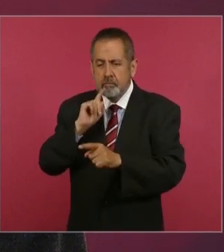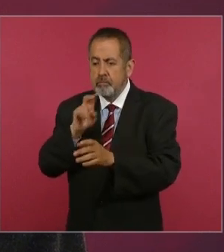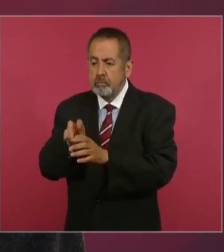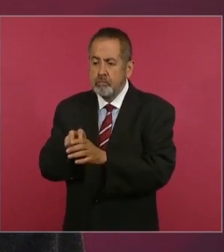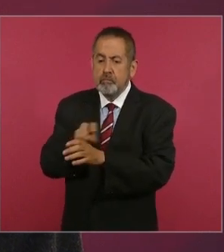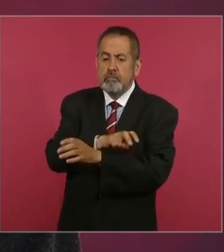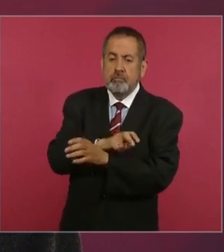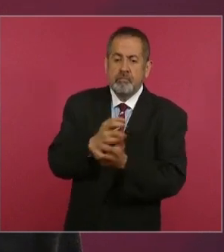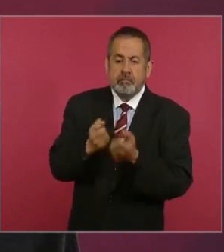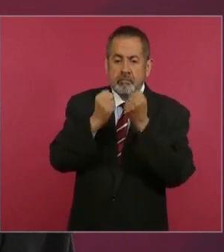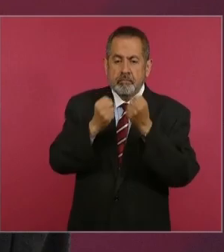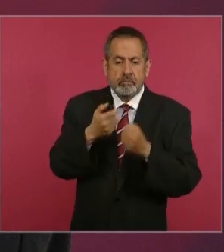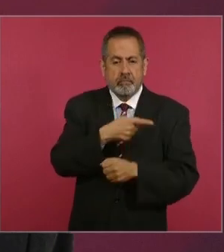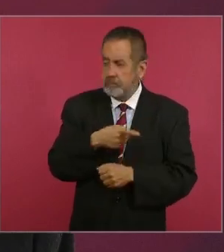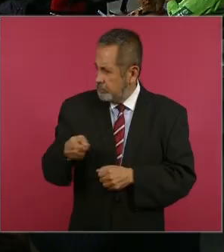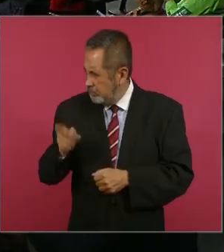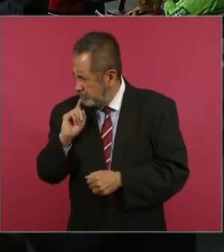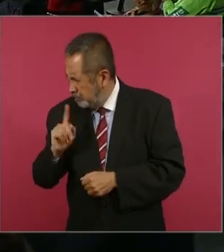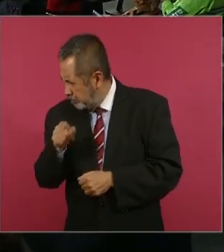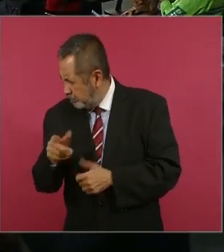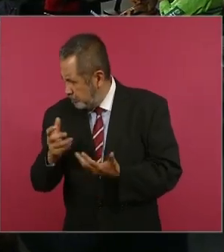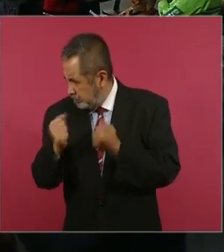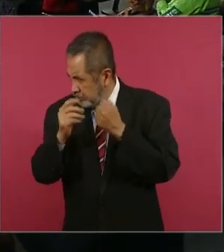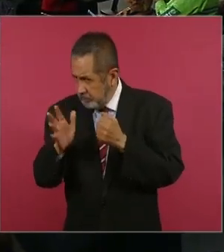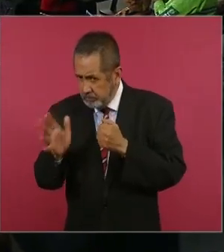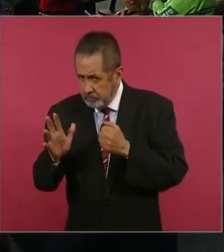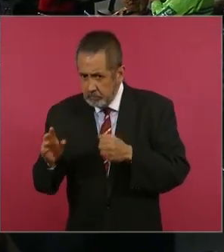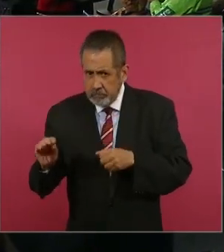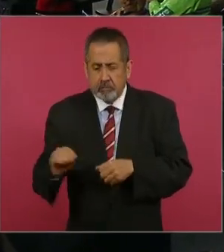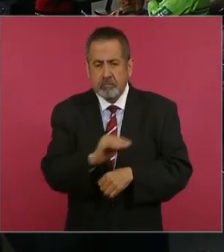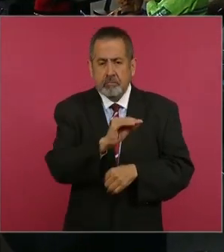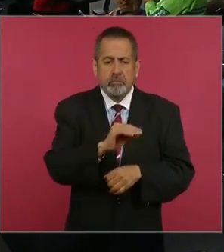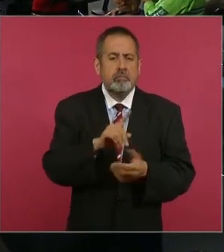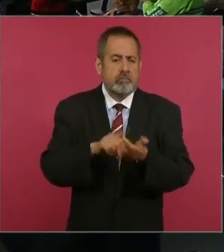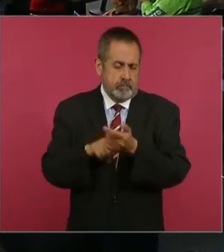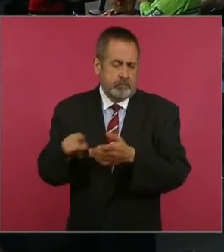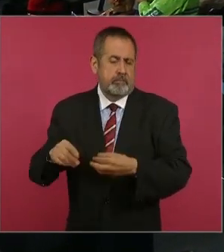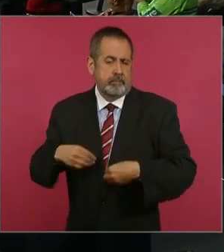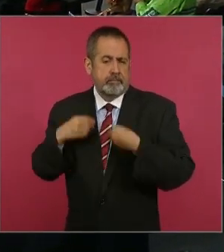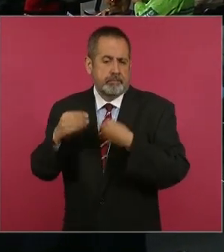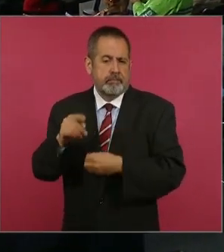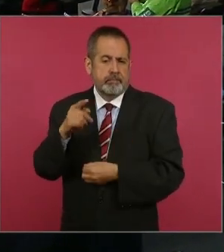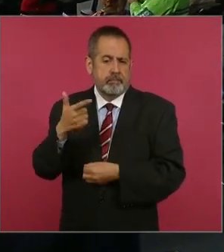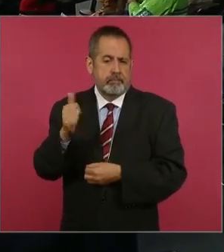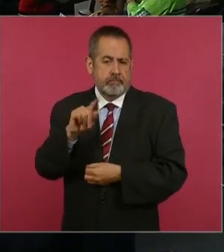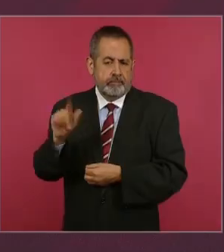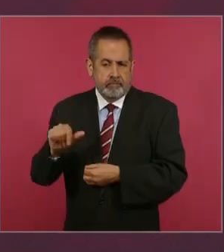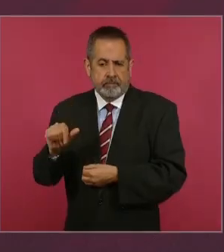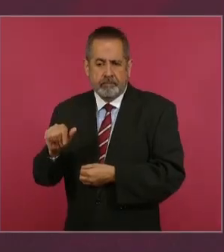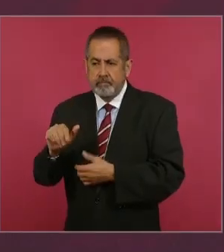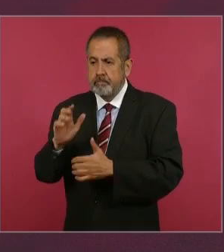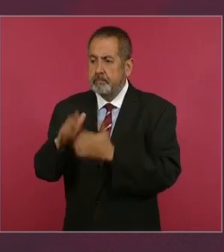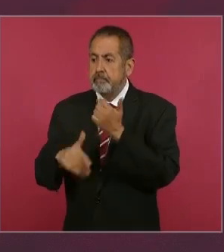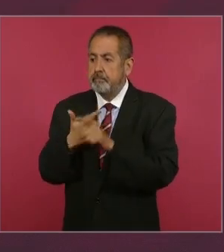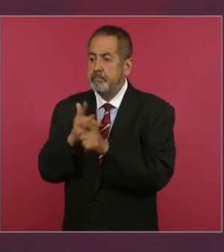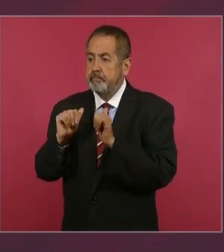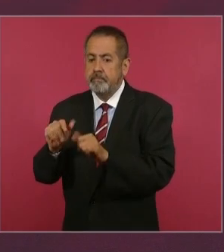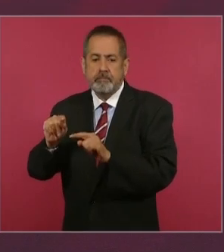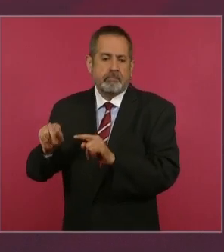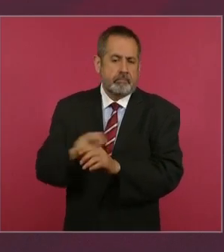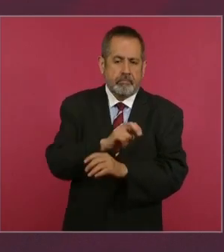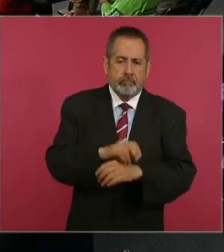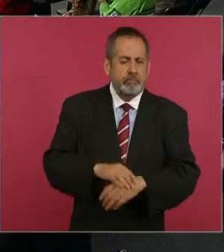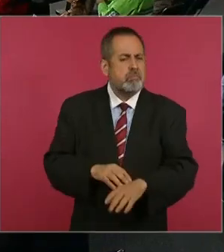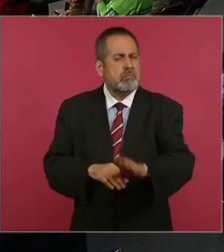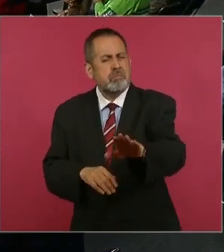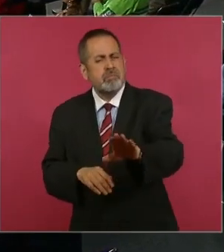Egipto es una de las compañeras que estaba Sí ella era la